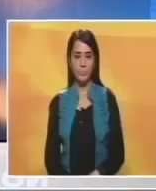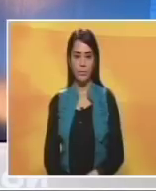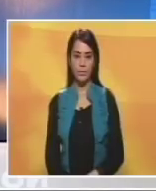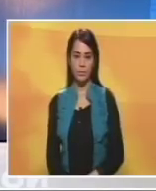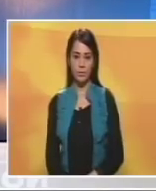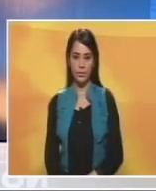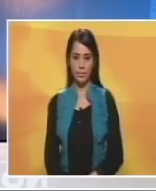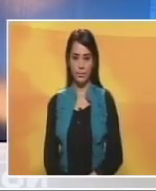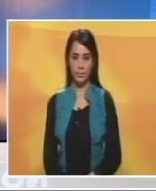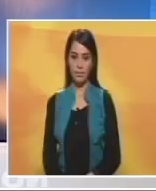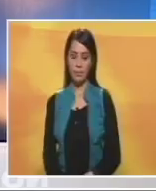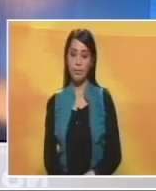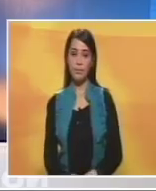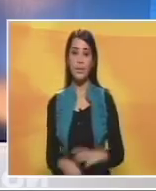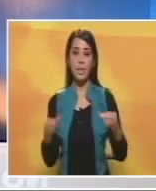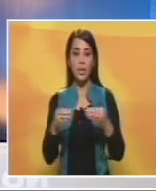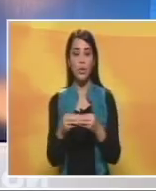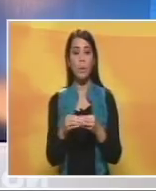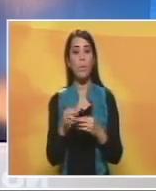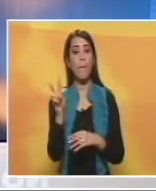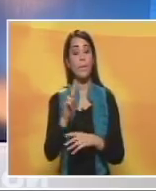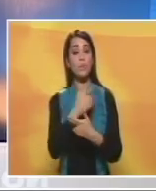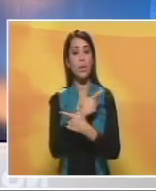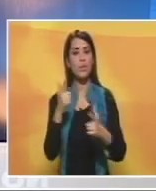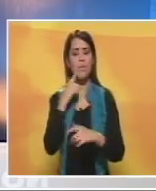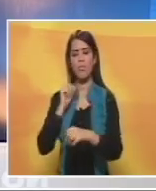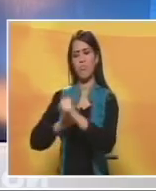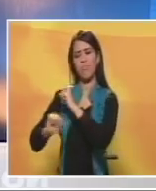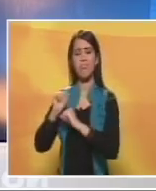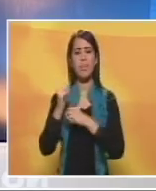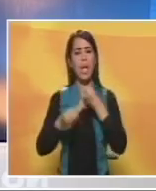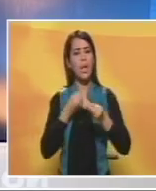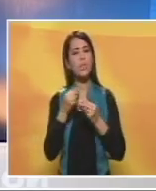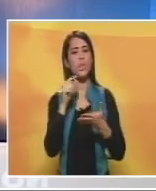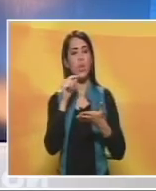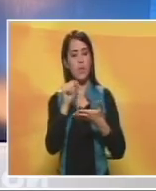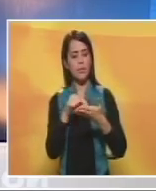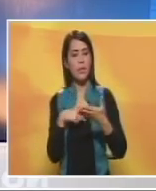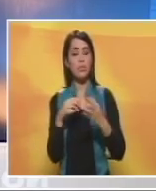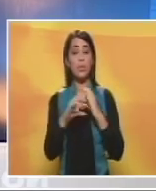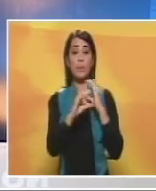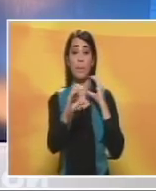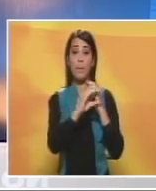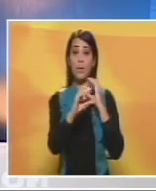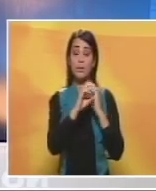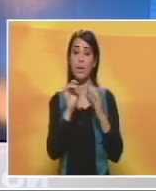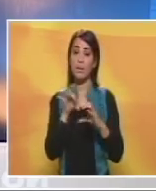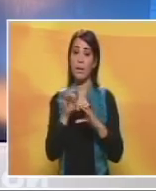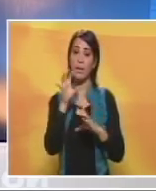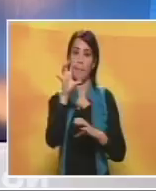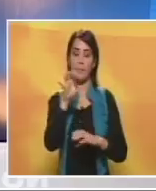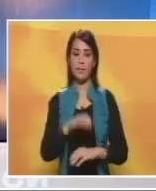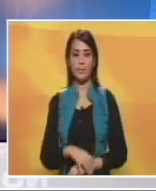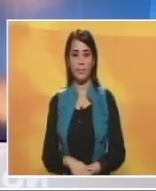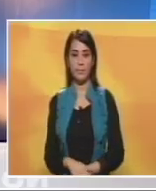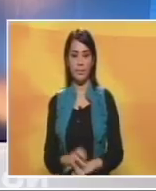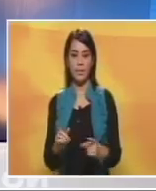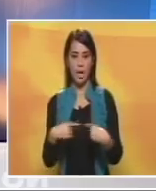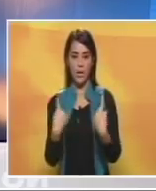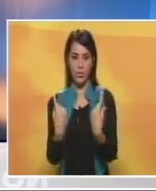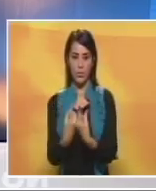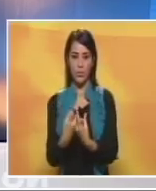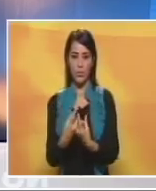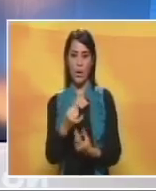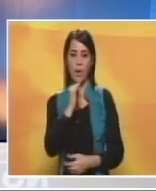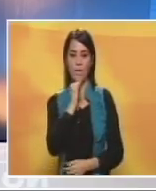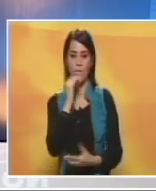Continuamos con más información. El Frente Amplio Venezuela Libre rechaza la realización del Censo Nacional de Transporte a través del Carnet de la Patria. Desde la sede de la PUC,